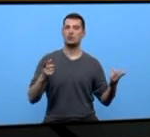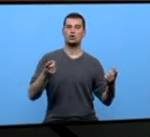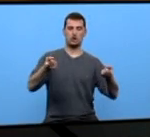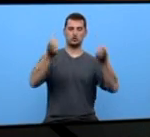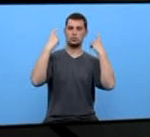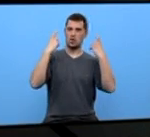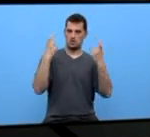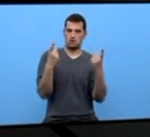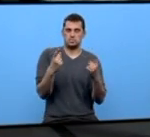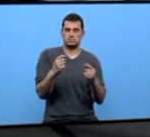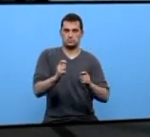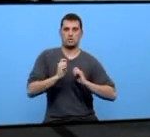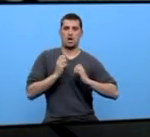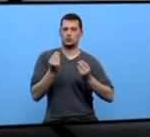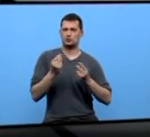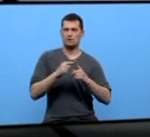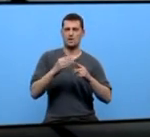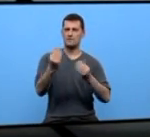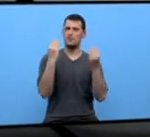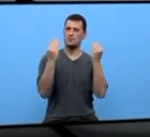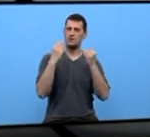estudantes unha formación máis profesional.